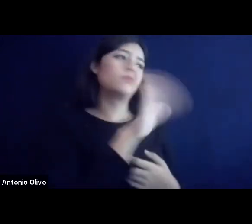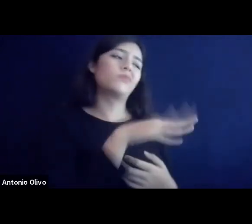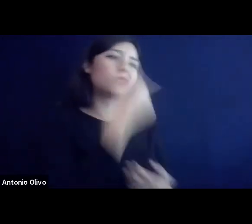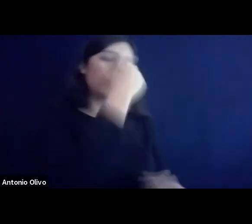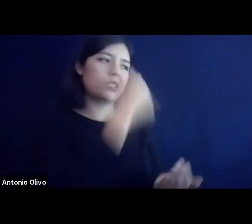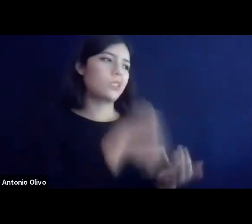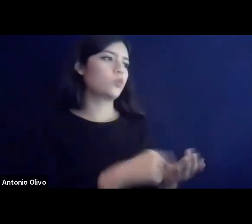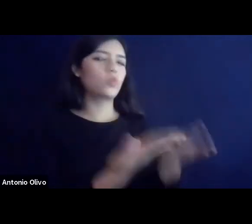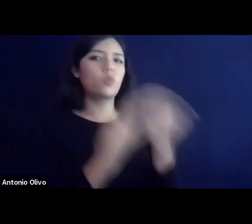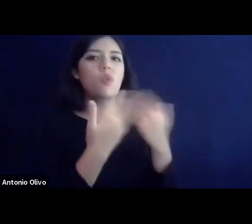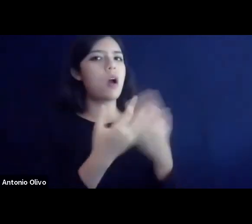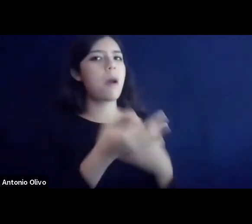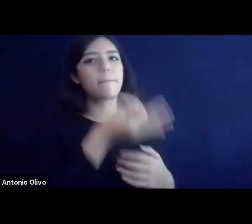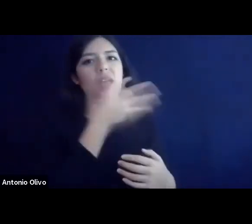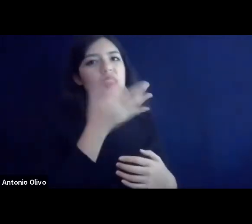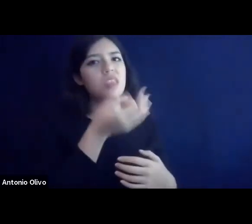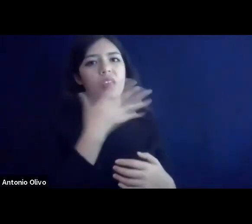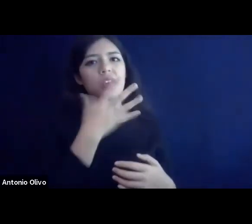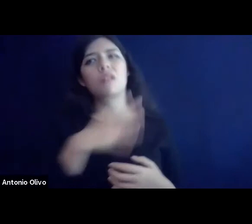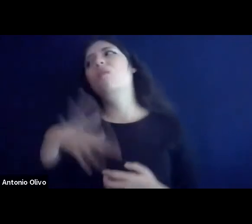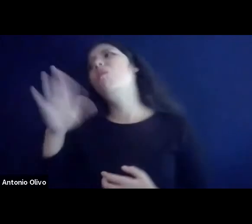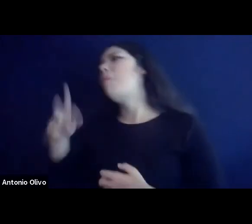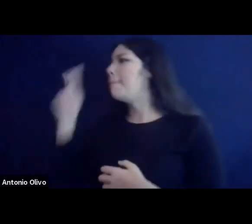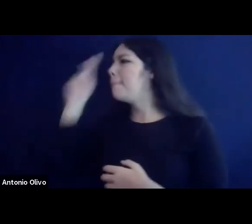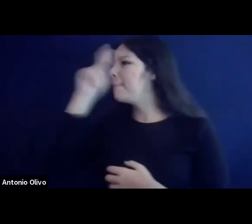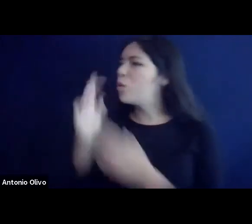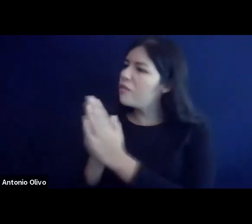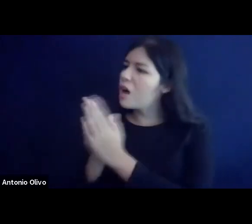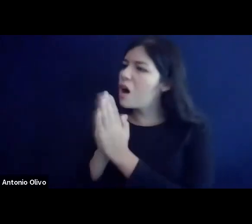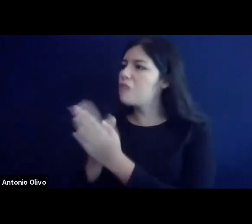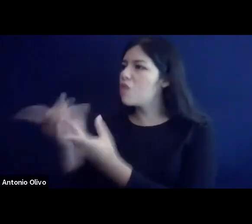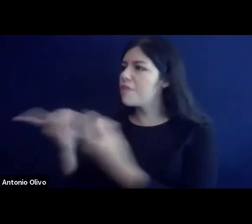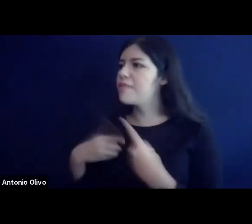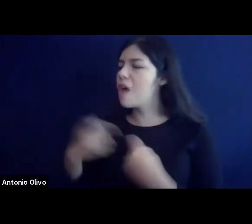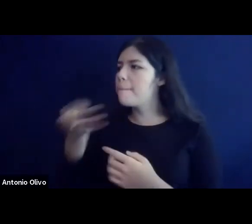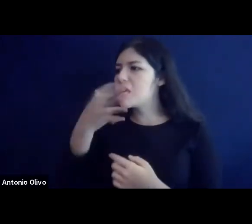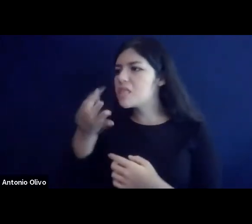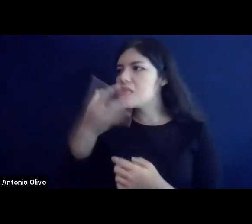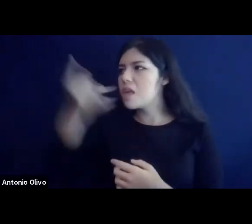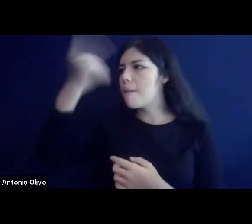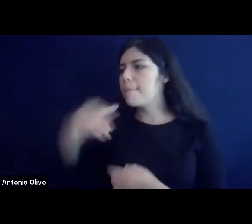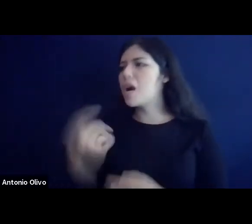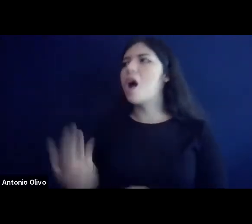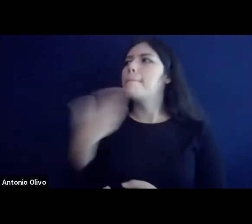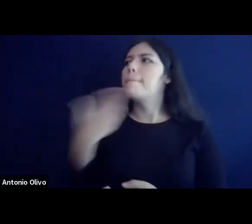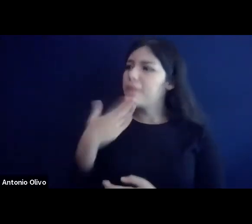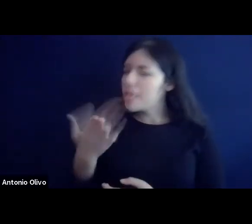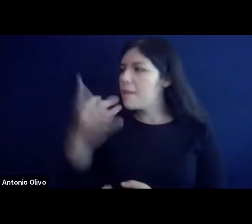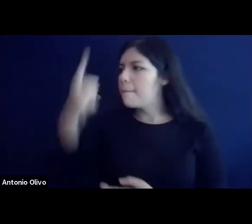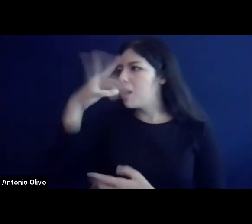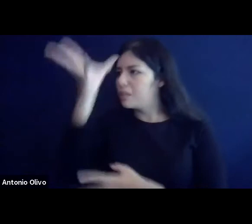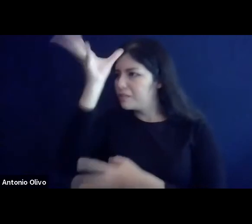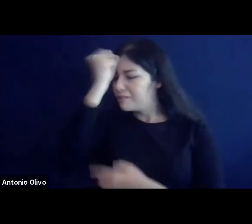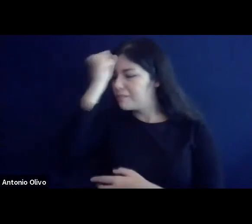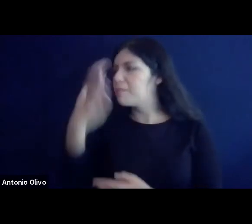No, es que yo le estoy diciendo, yo entré a estas pruebas y entré a que me dijera esto para que me dijera cómo solucionarlo, porque yo le estoy diciendo que me acabo